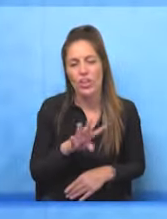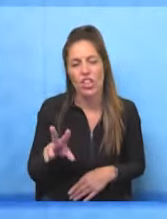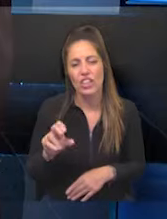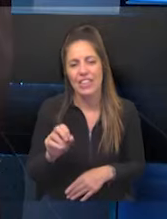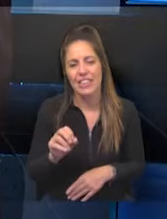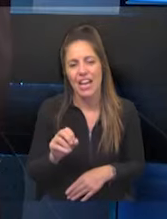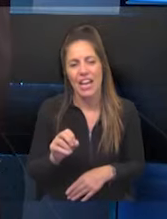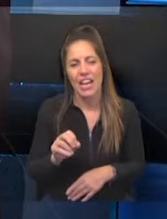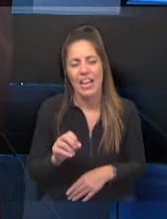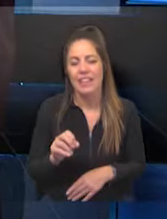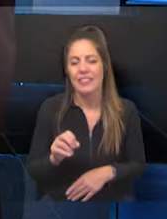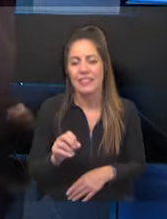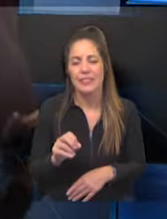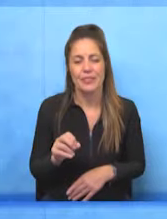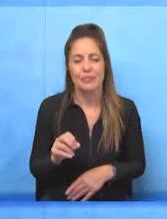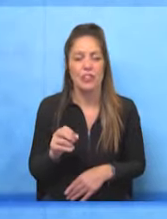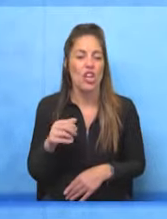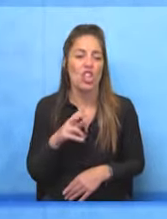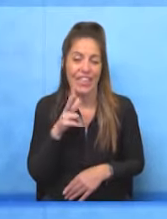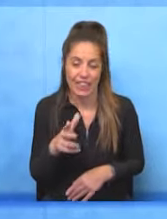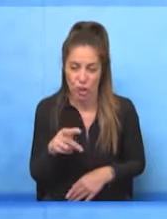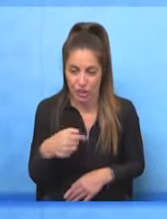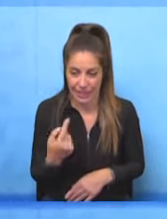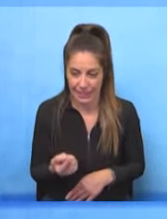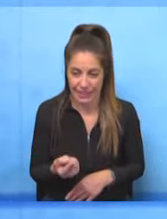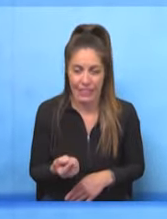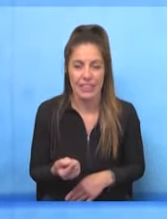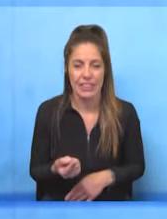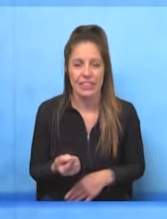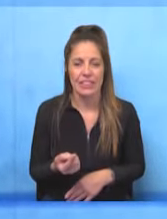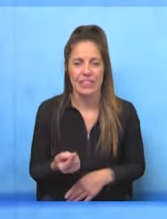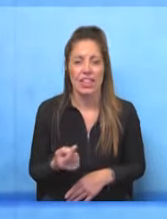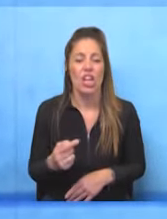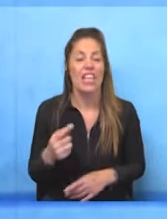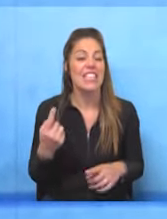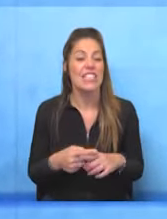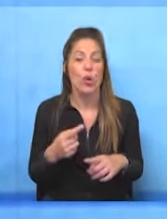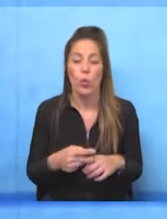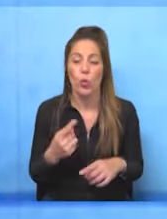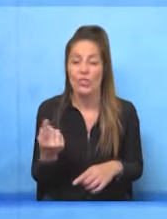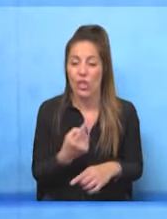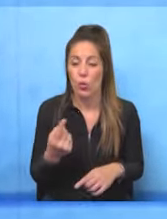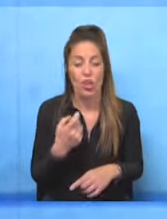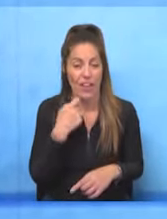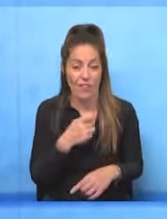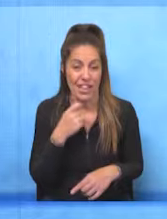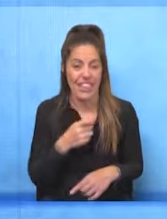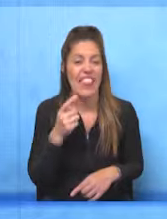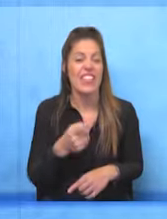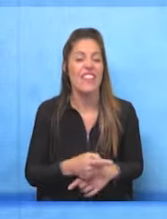obviamente mir yo te digo lo siguiente los segundo que quedan es lo que debería